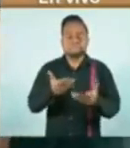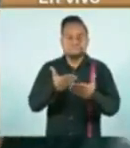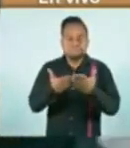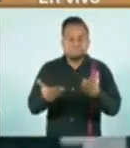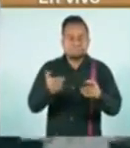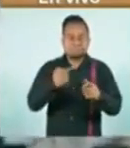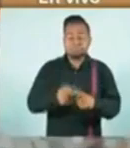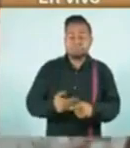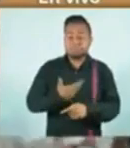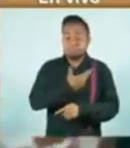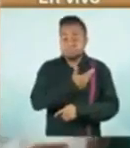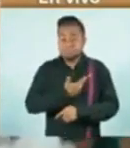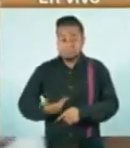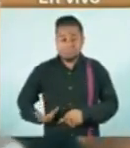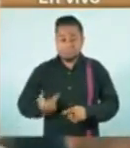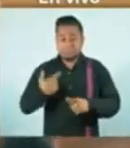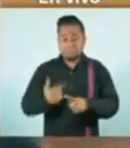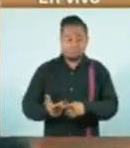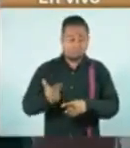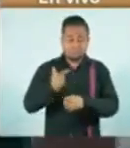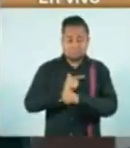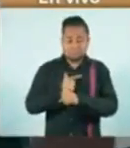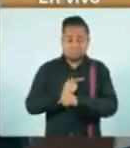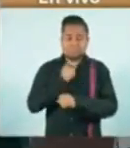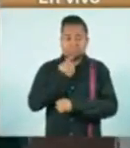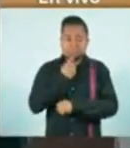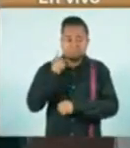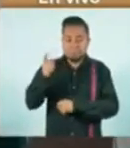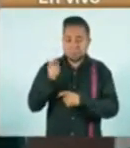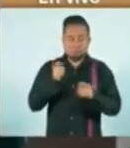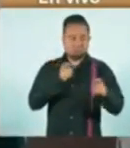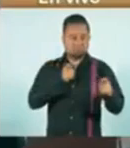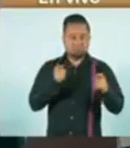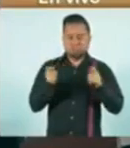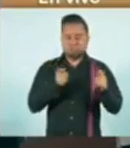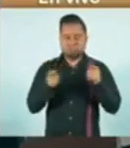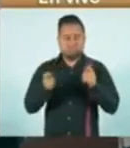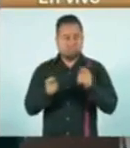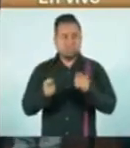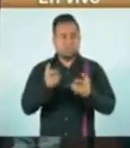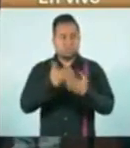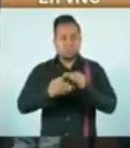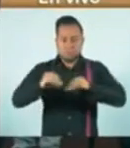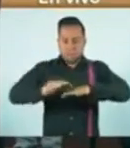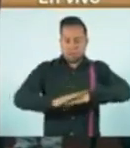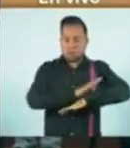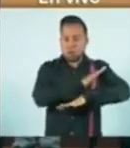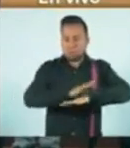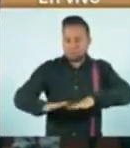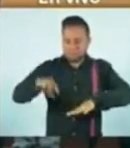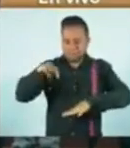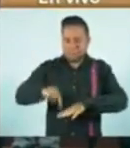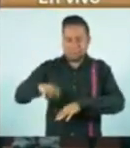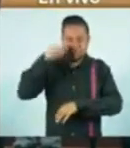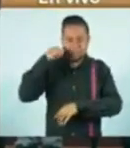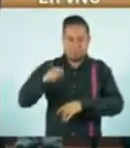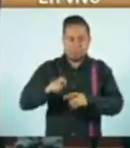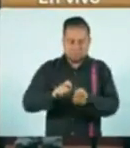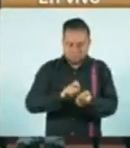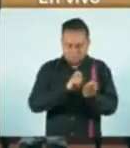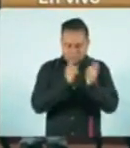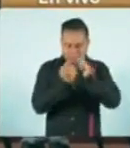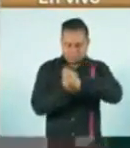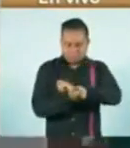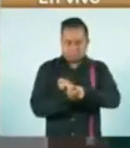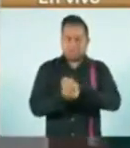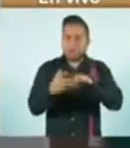nuestro presidente, el licenciado Andrés Manuel López Obrador, la costa de Oaxaca se transforma y